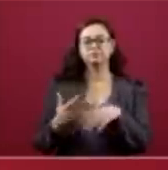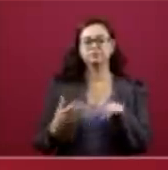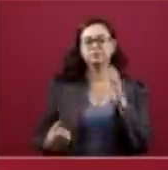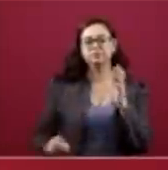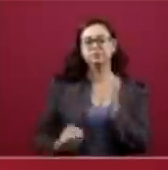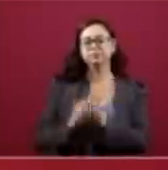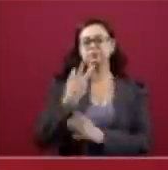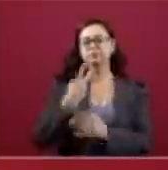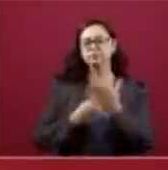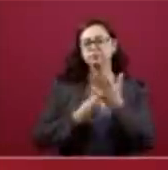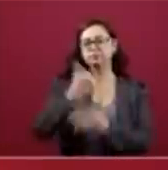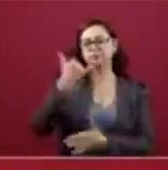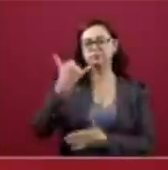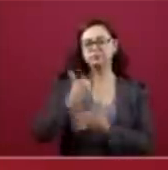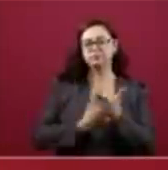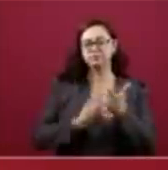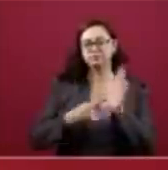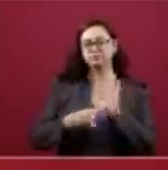proyecto